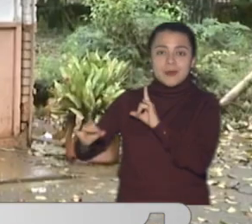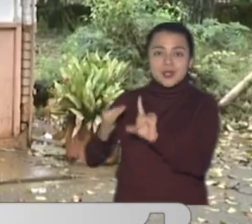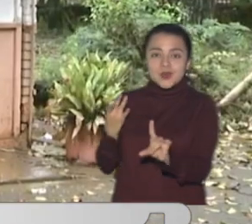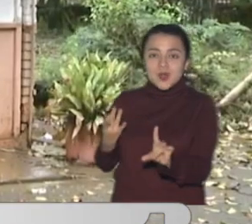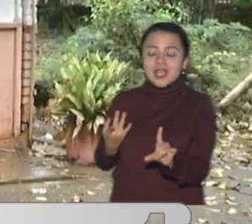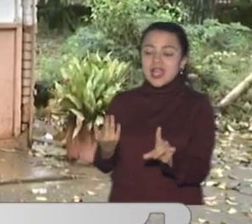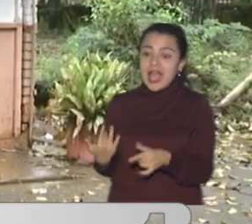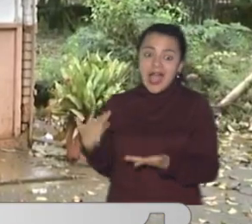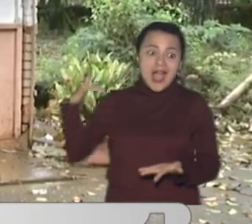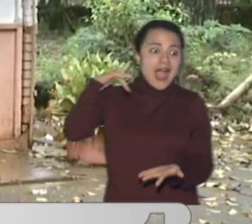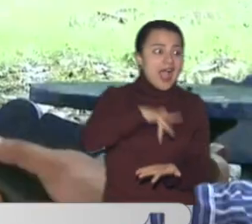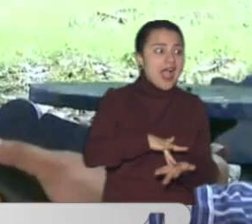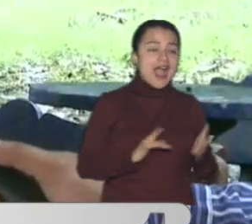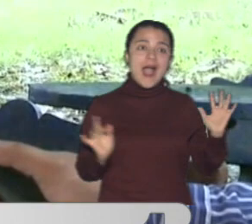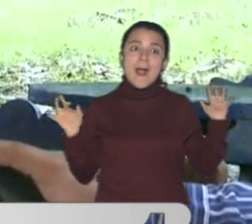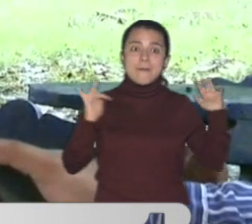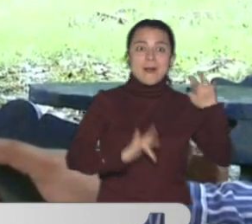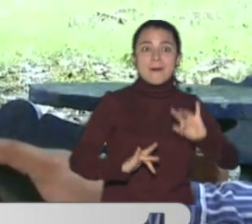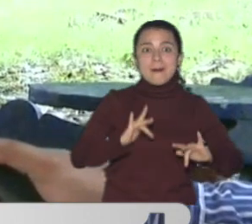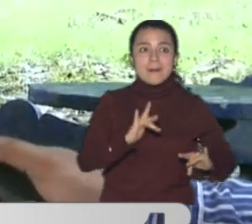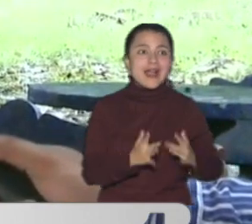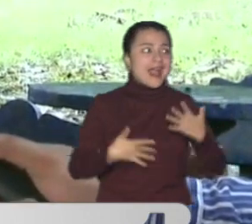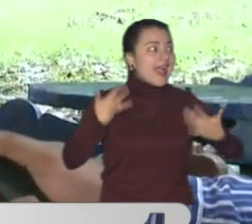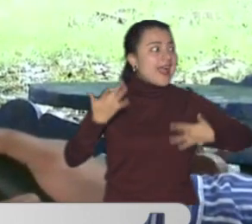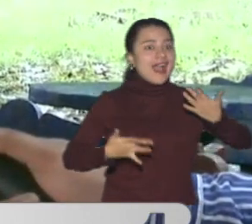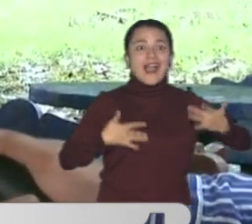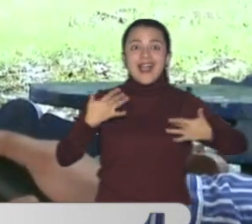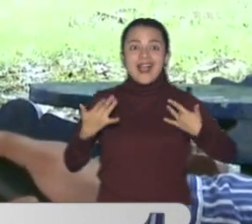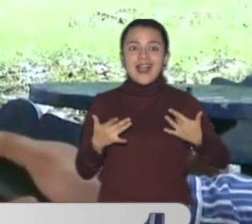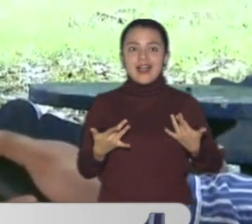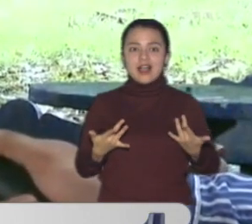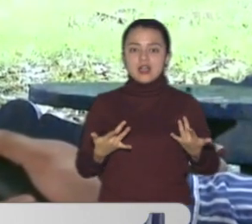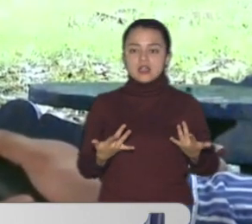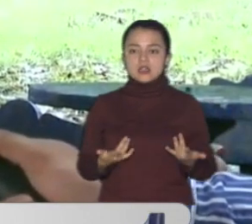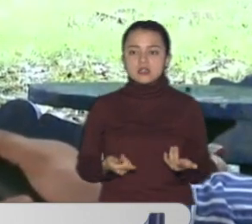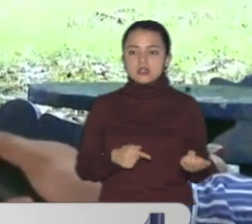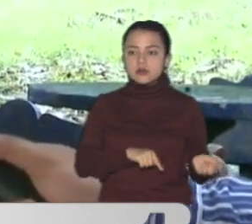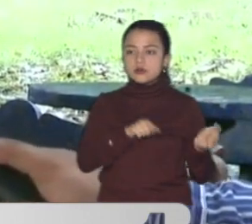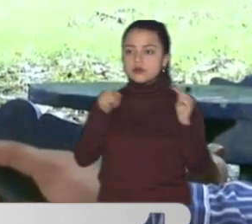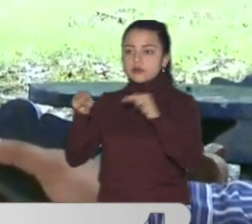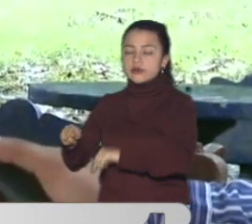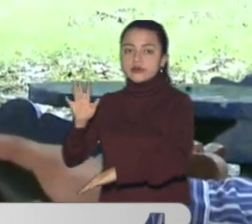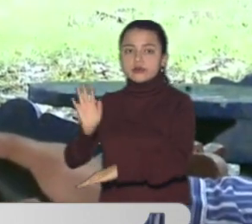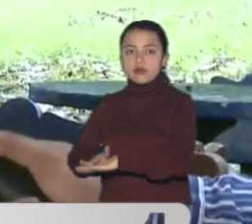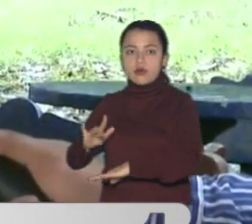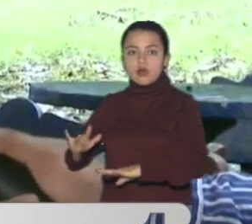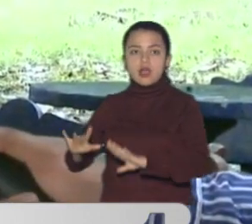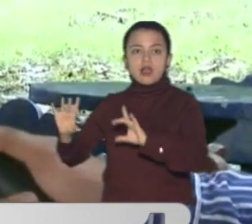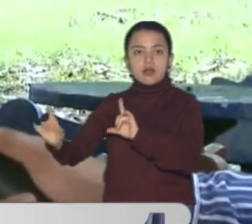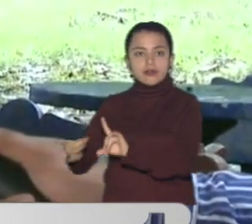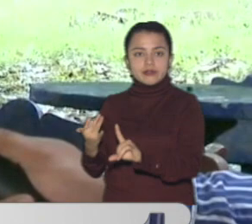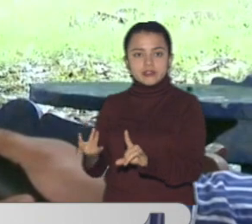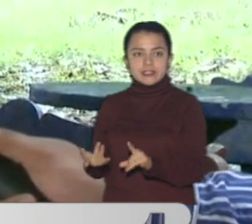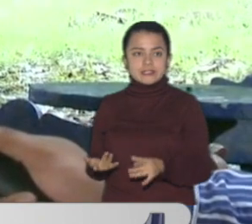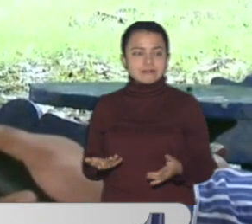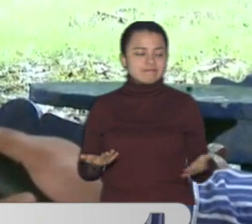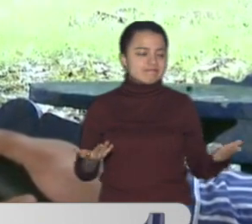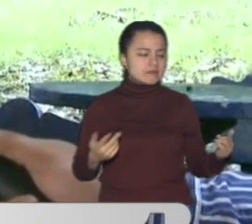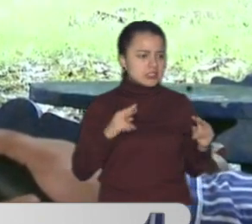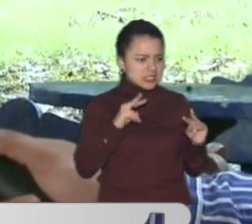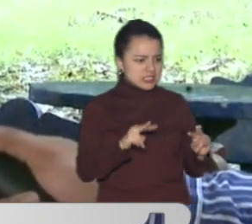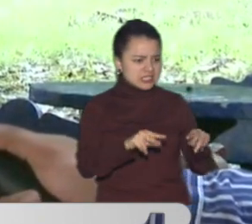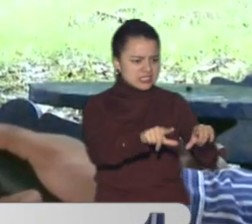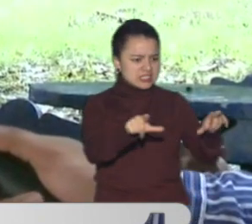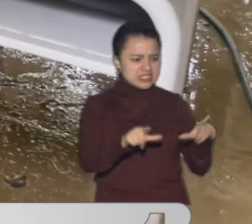nuevamente a tener en las casas, pues nos afecta. Ellos son felices en la escuela y verle el colegio así, todo deteriorado, de verdad que